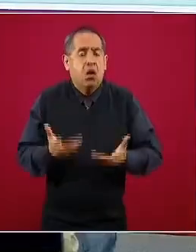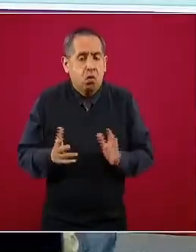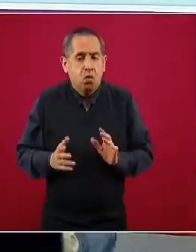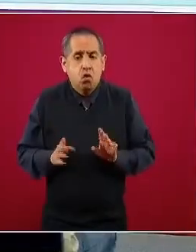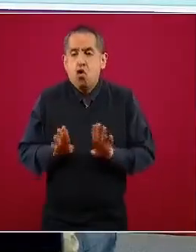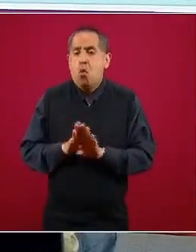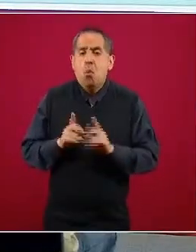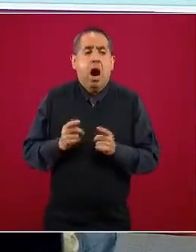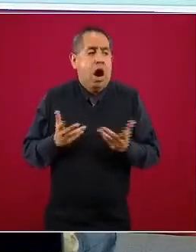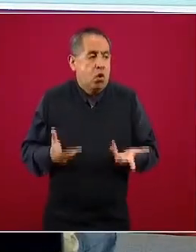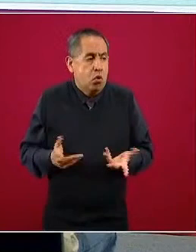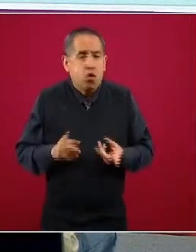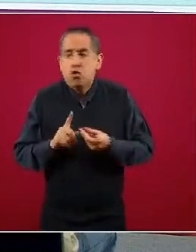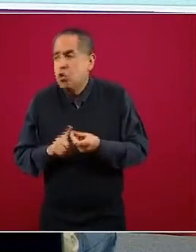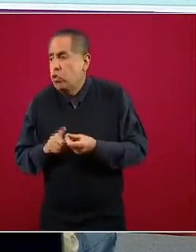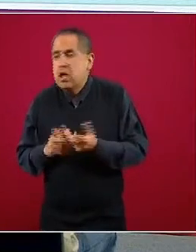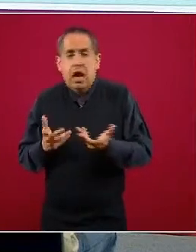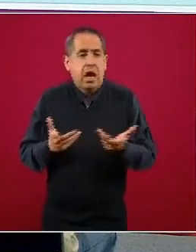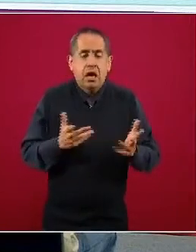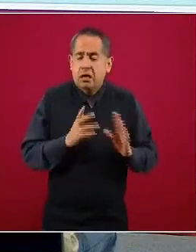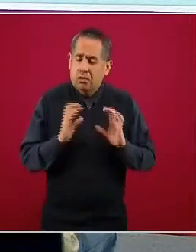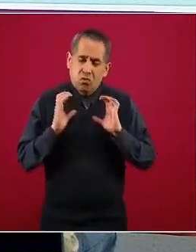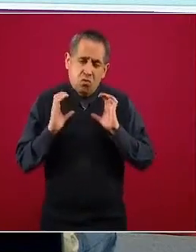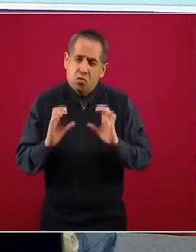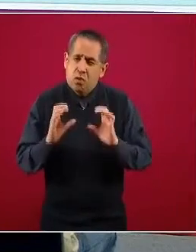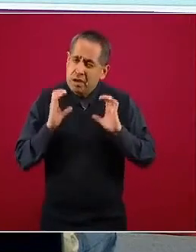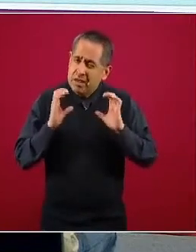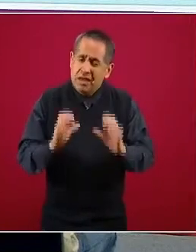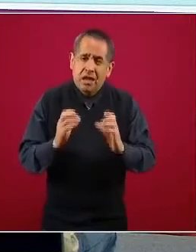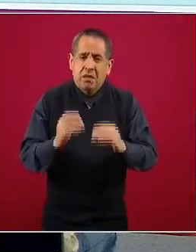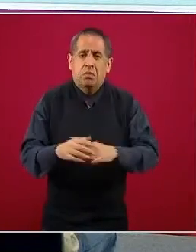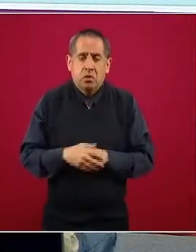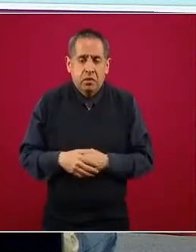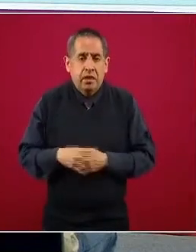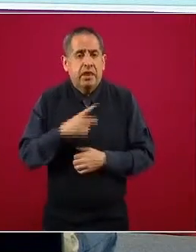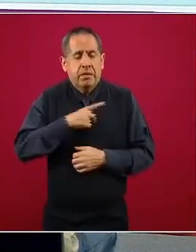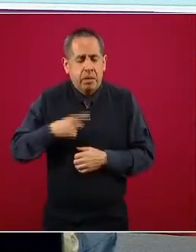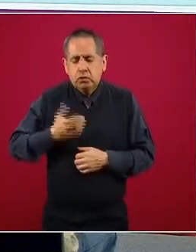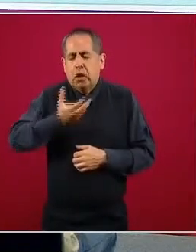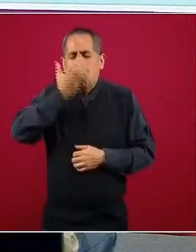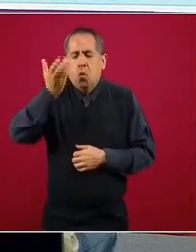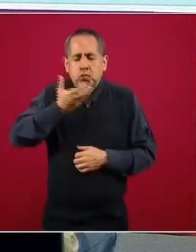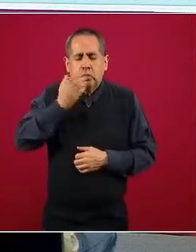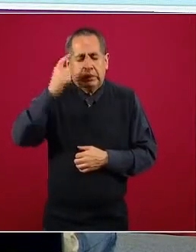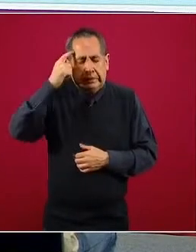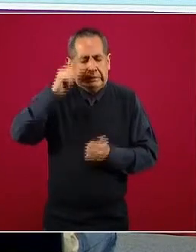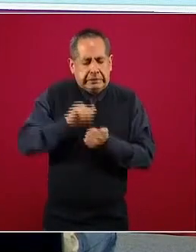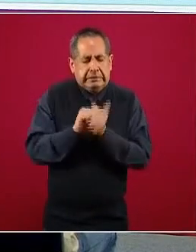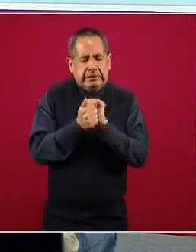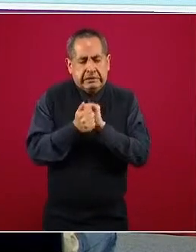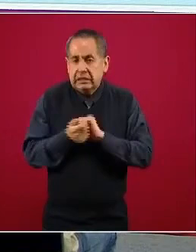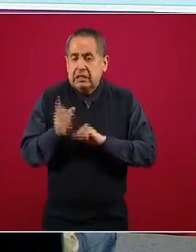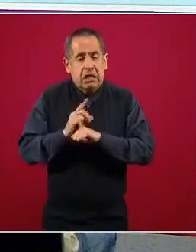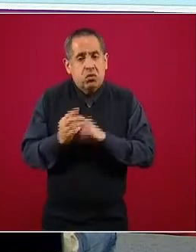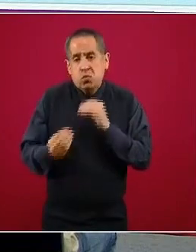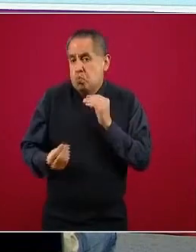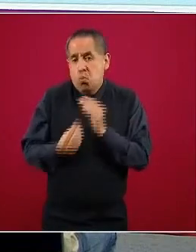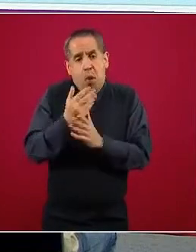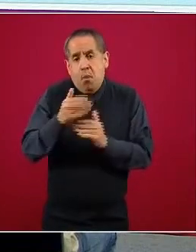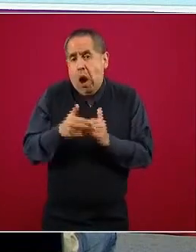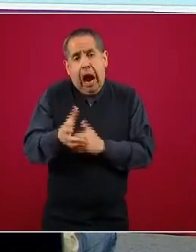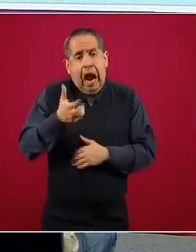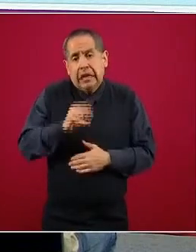hacemos, cómo lo hacemos, dónde lo hacemos. Y tenemos que incorporar a nuestra vida diaria los